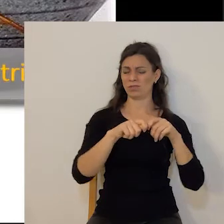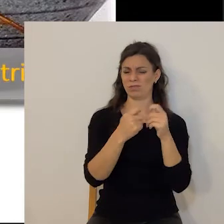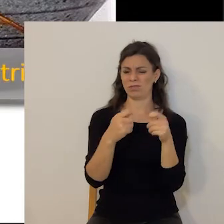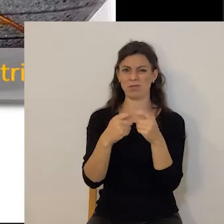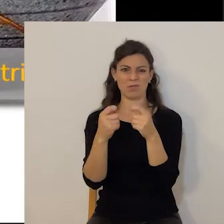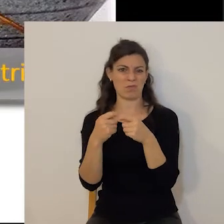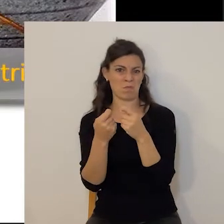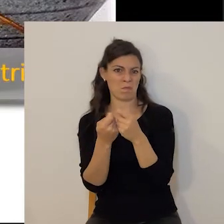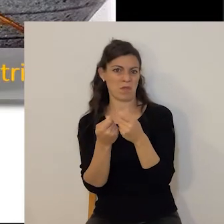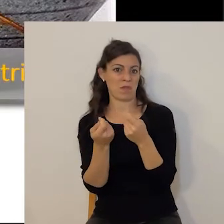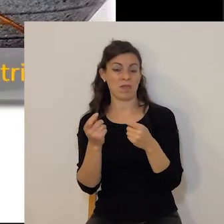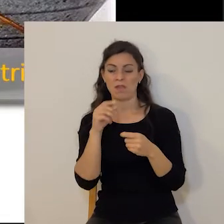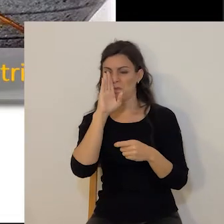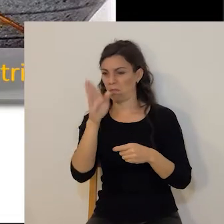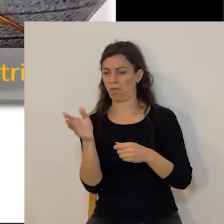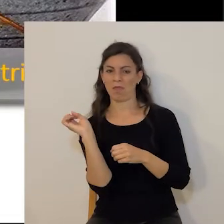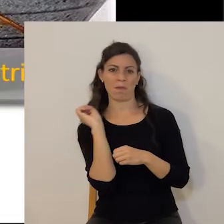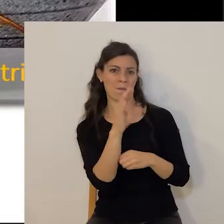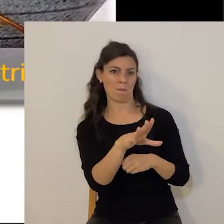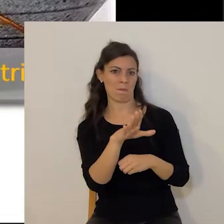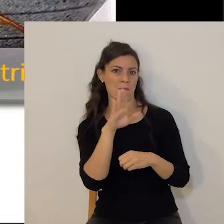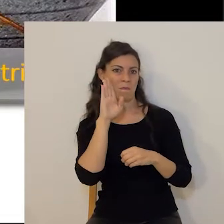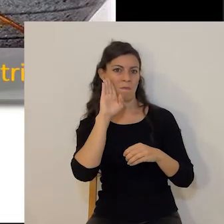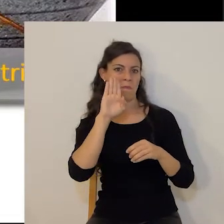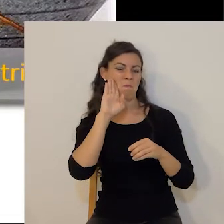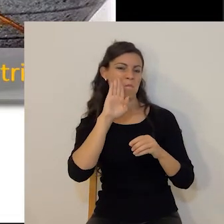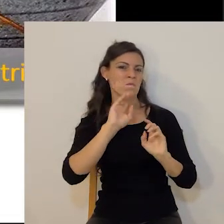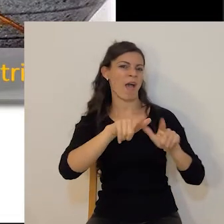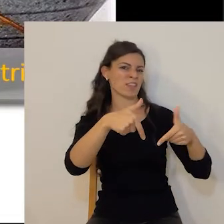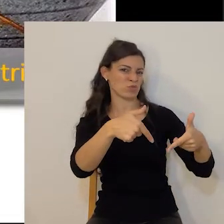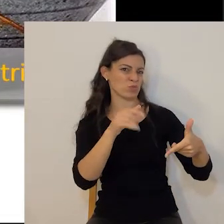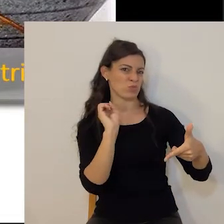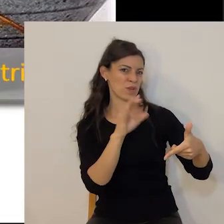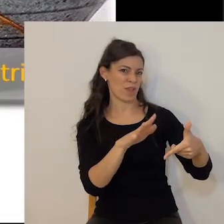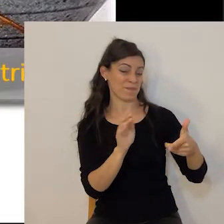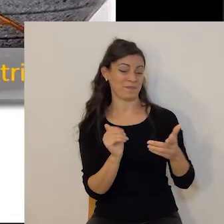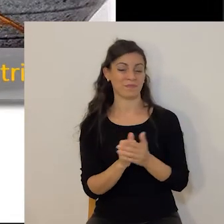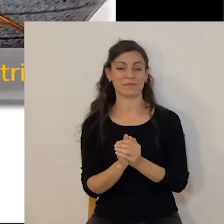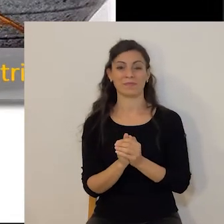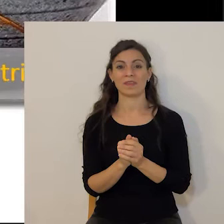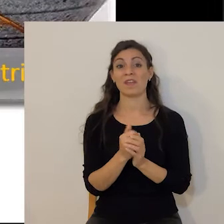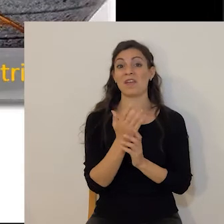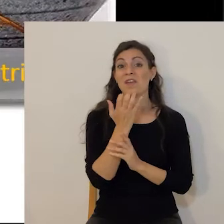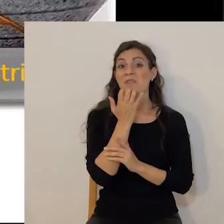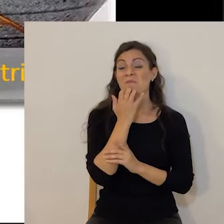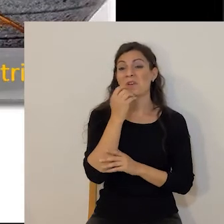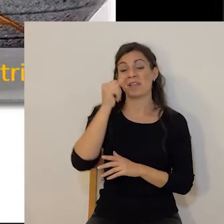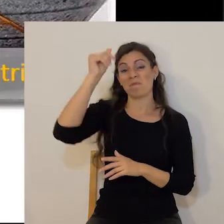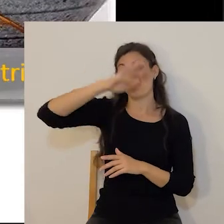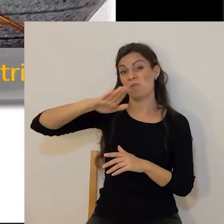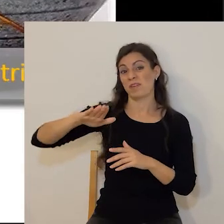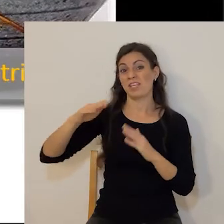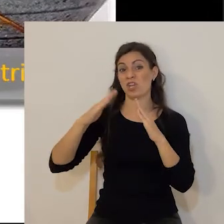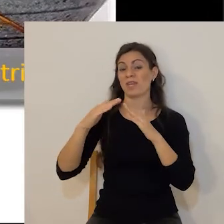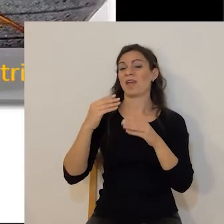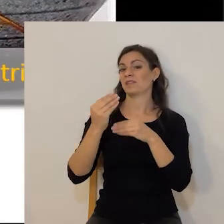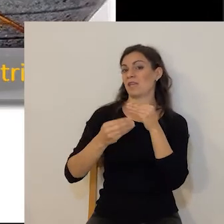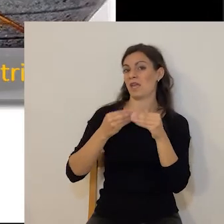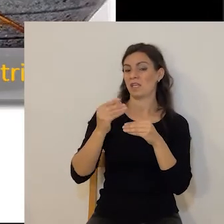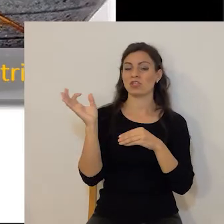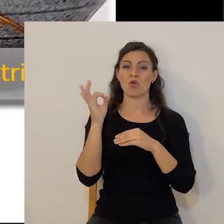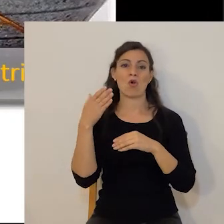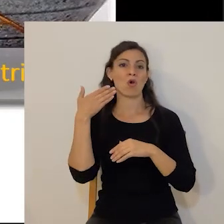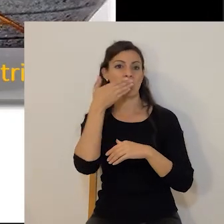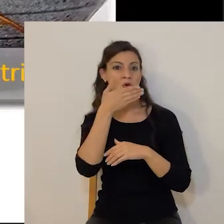cerámica, directamente lo tiramos a la basura. O sea, algo que han hecho los niños en casa o en el